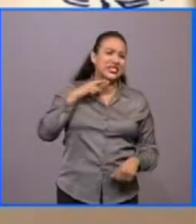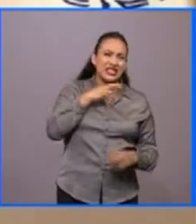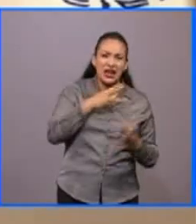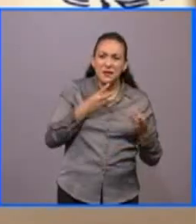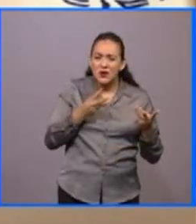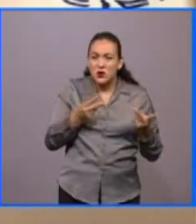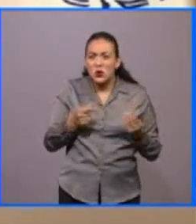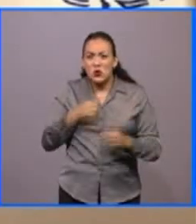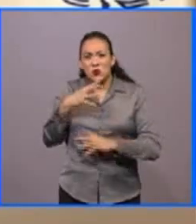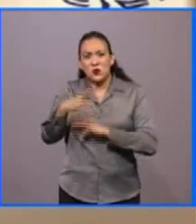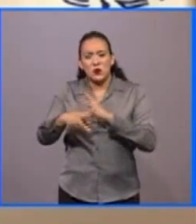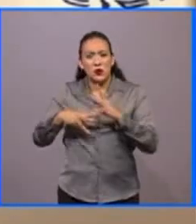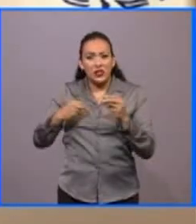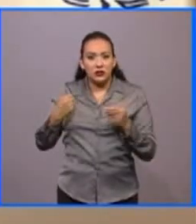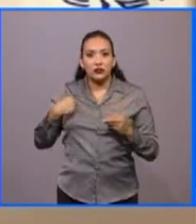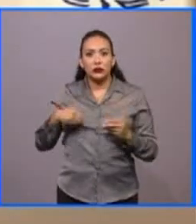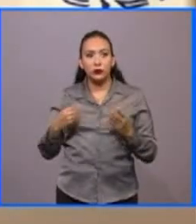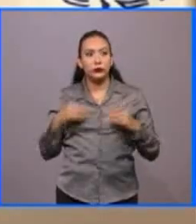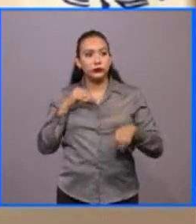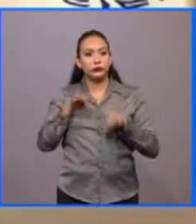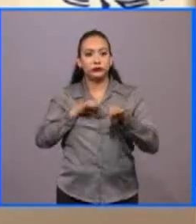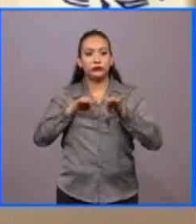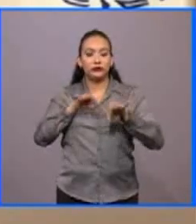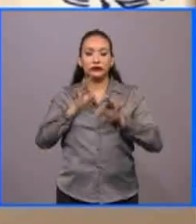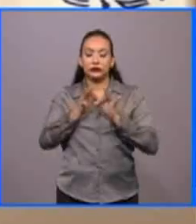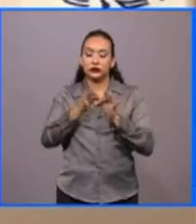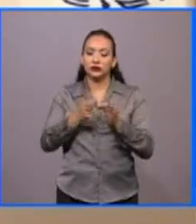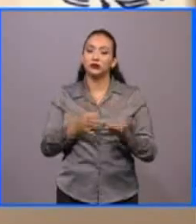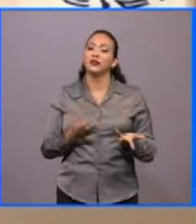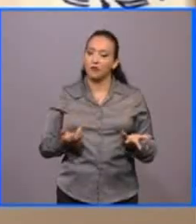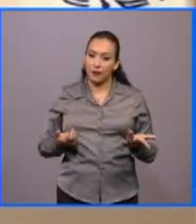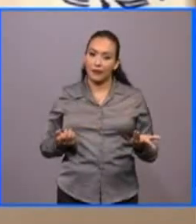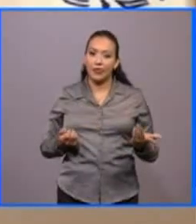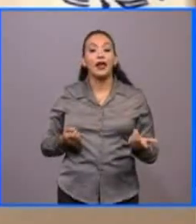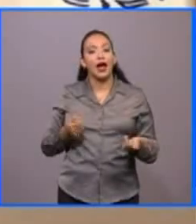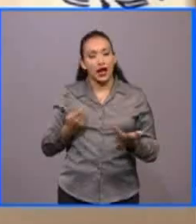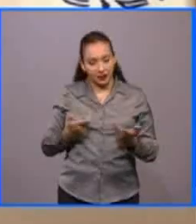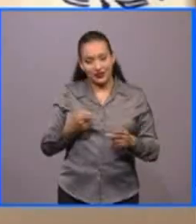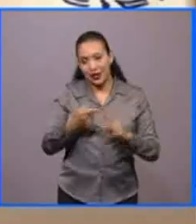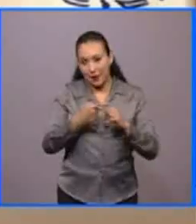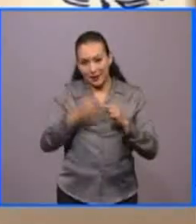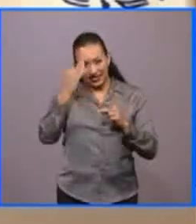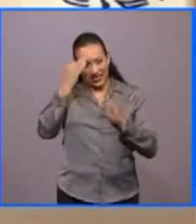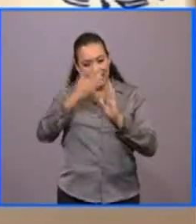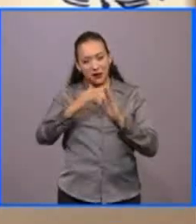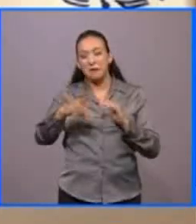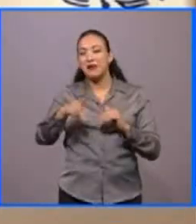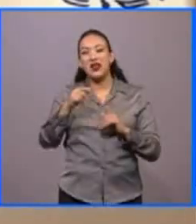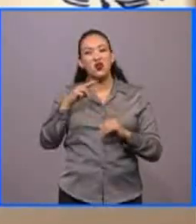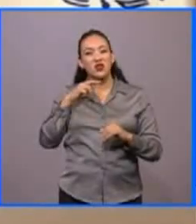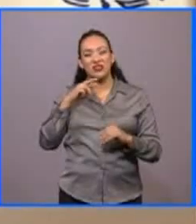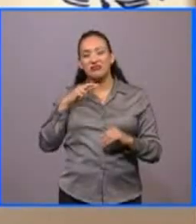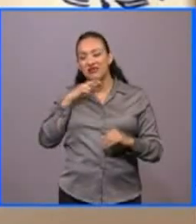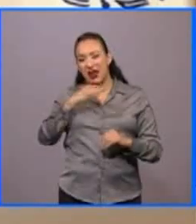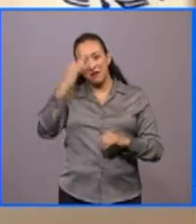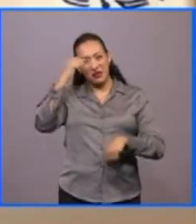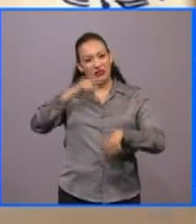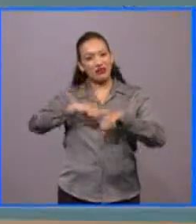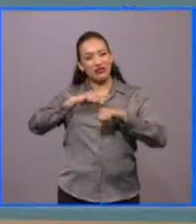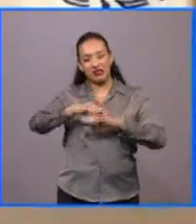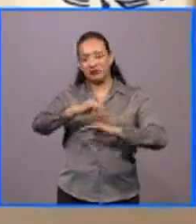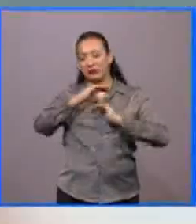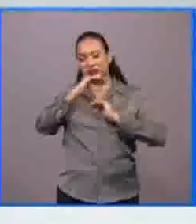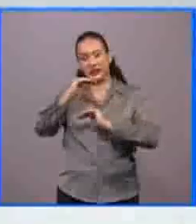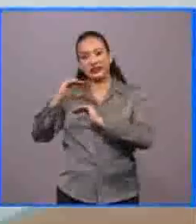estar generando normativa, eso sí, antes de que empiecen las etapas, pero muy al límite del inicio de las etapas.